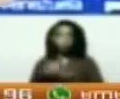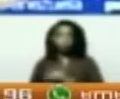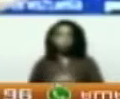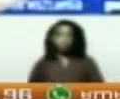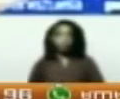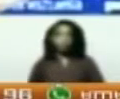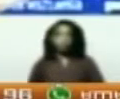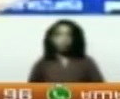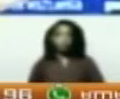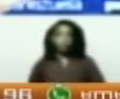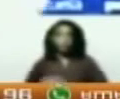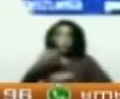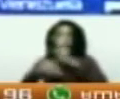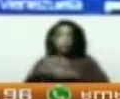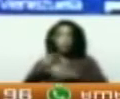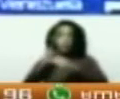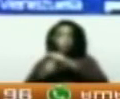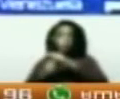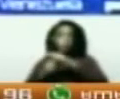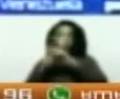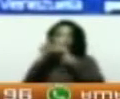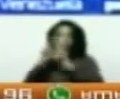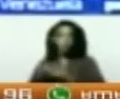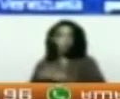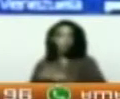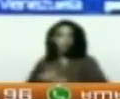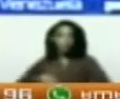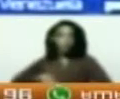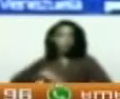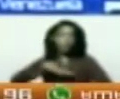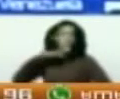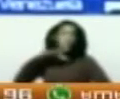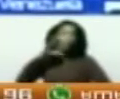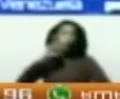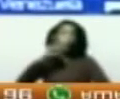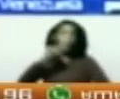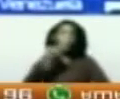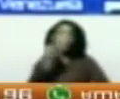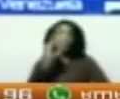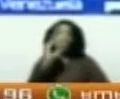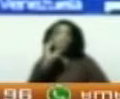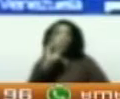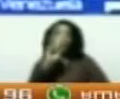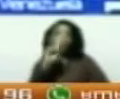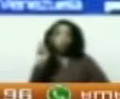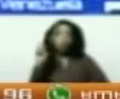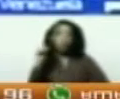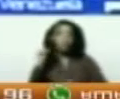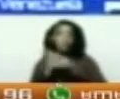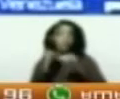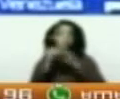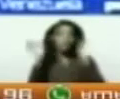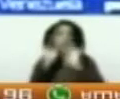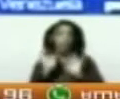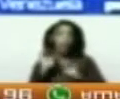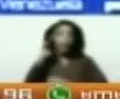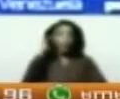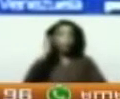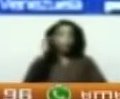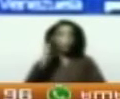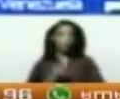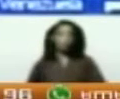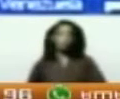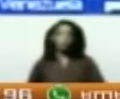se le hizo la prueba con día de omicron igualmente de europa